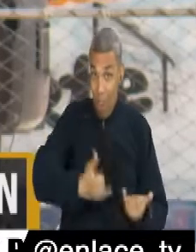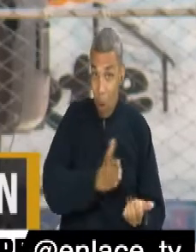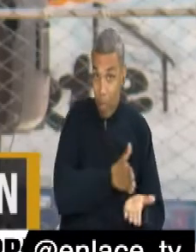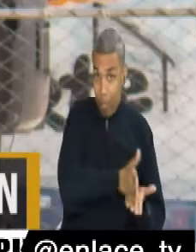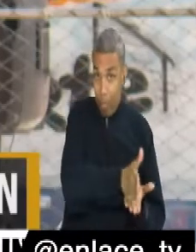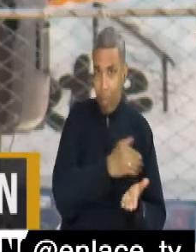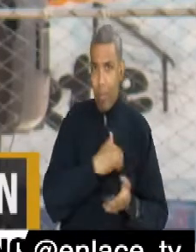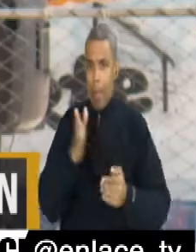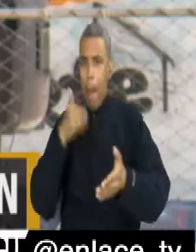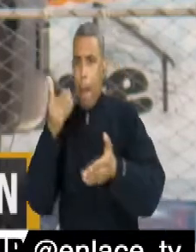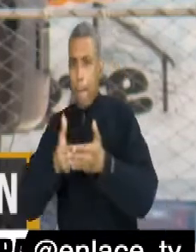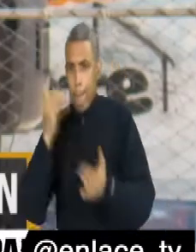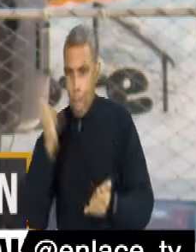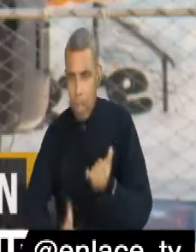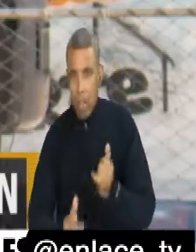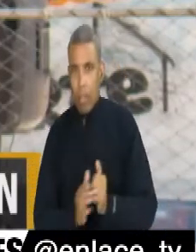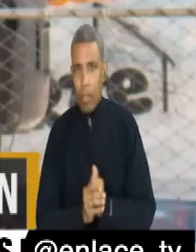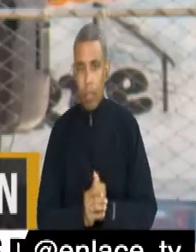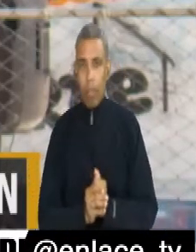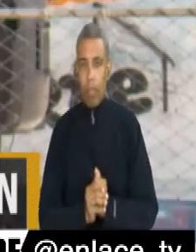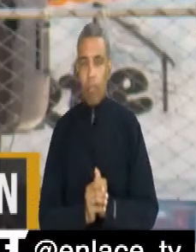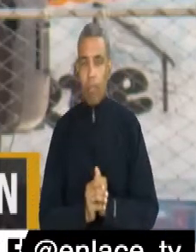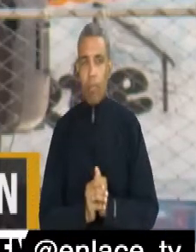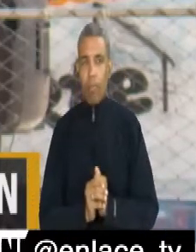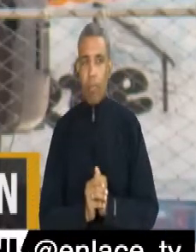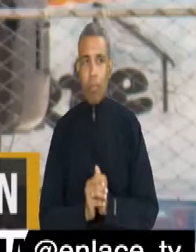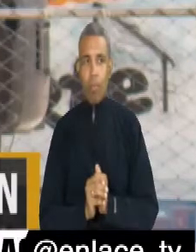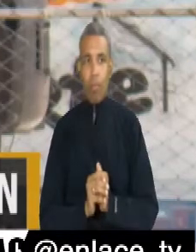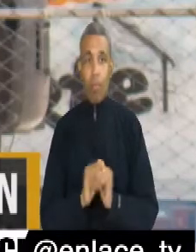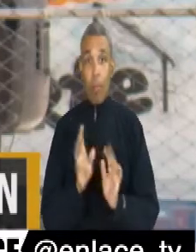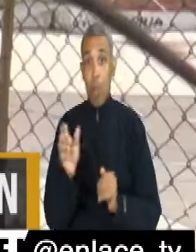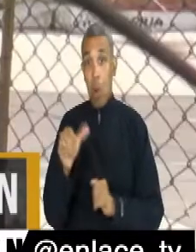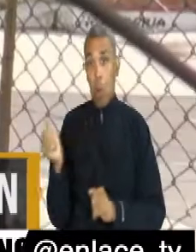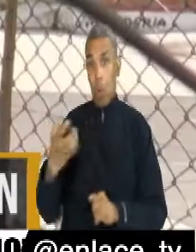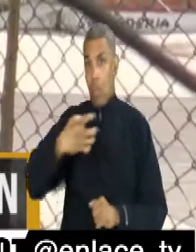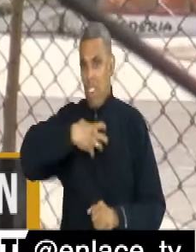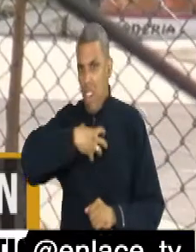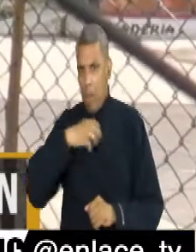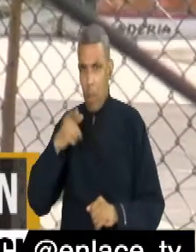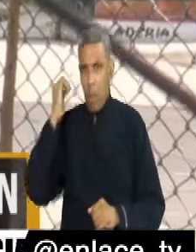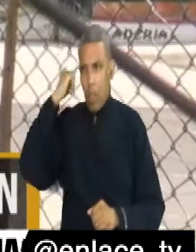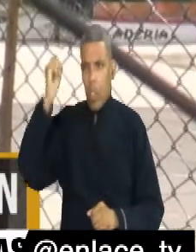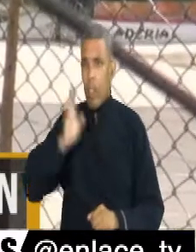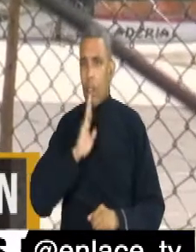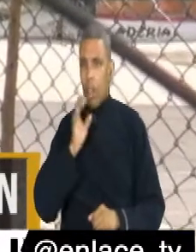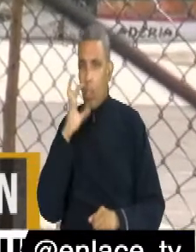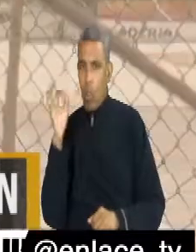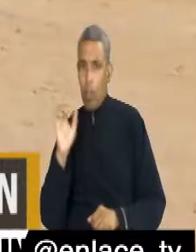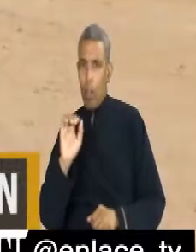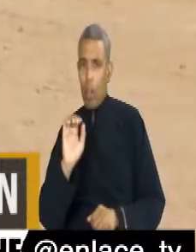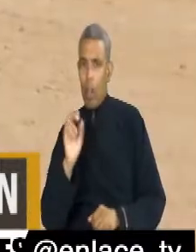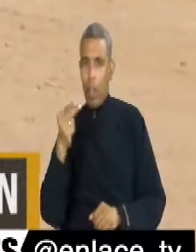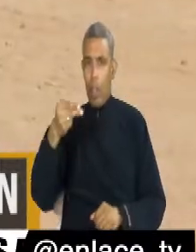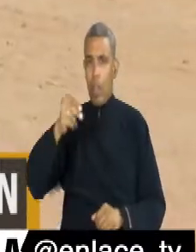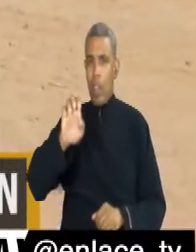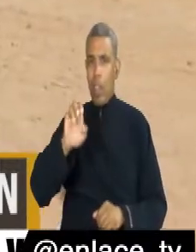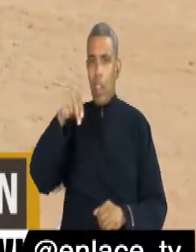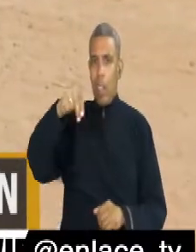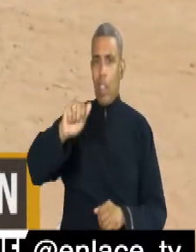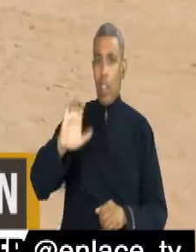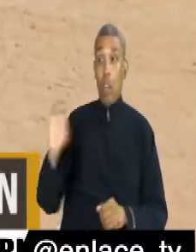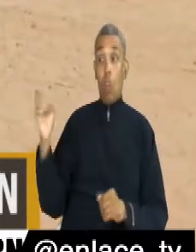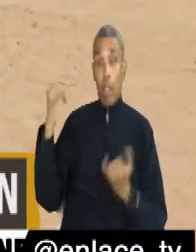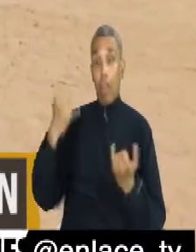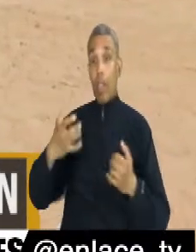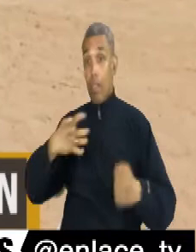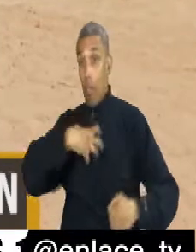nado, los contratistas, que también está activo, un campeonato muy bueno. Indicaron que continuarán tocando puertas para hacerle